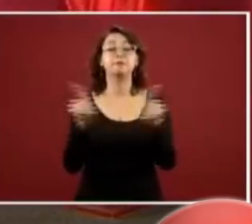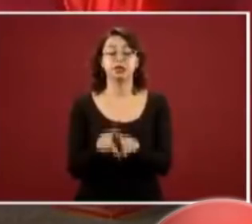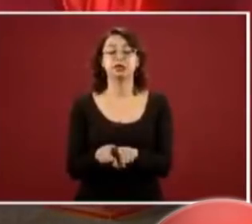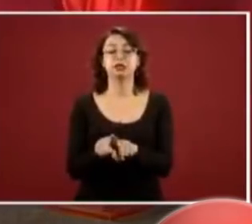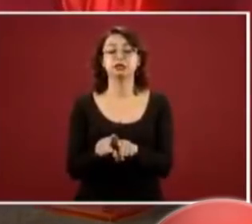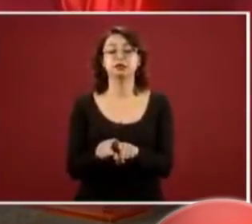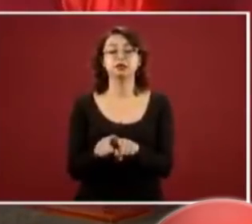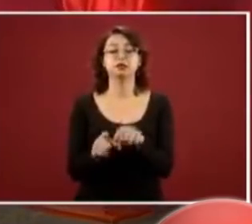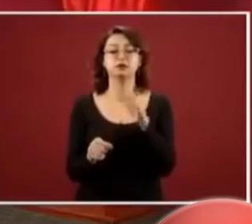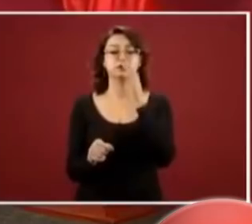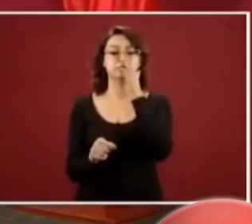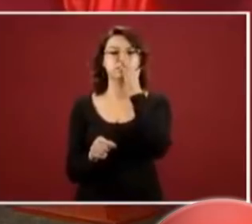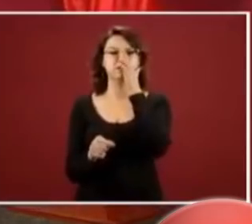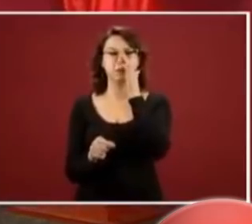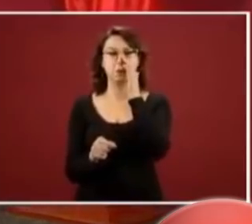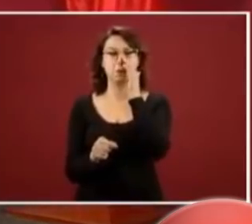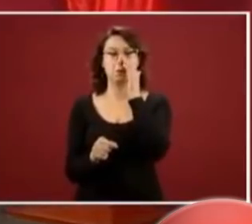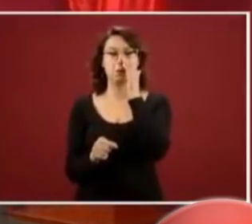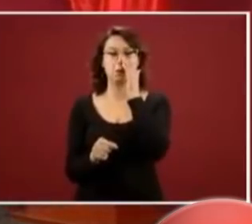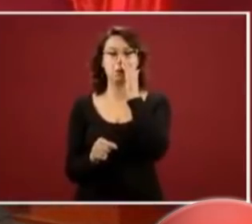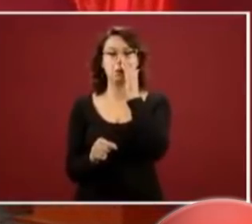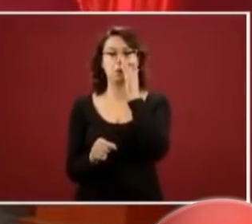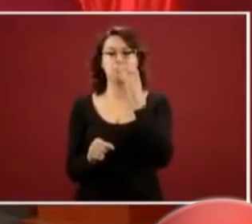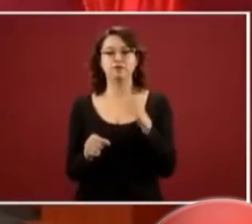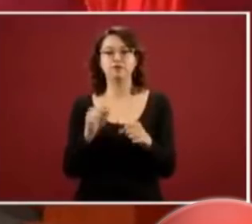también por